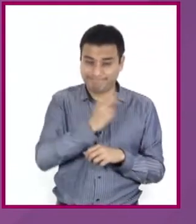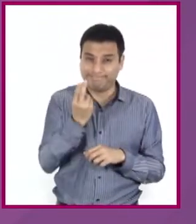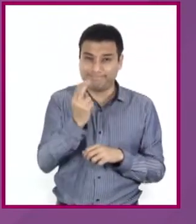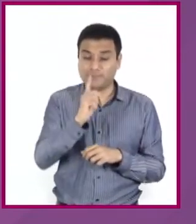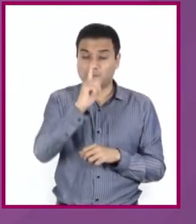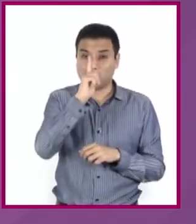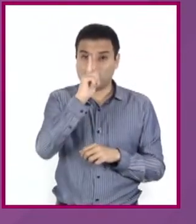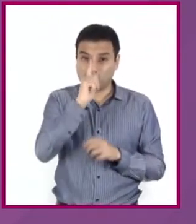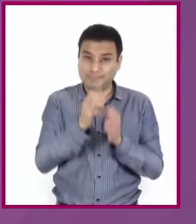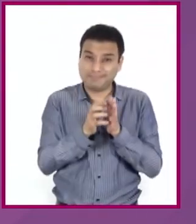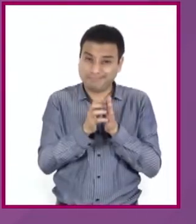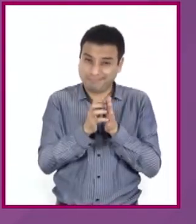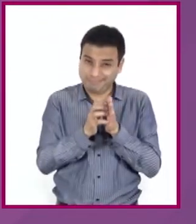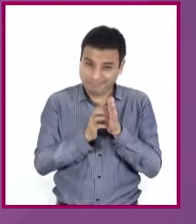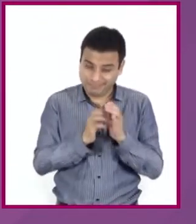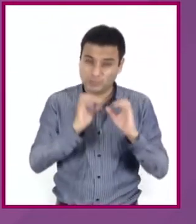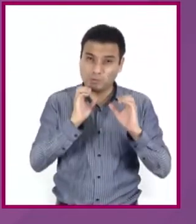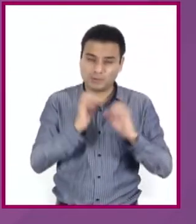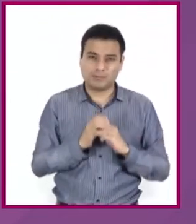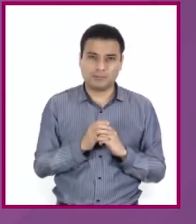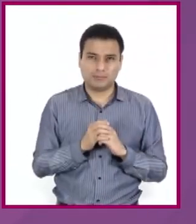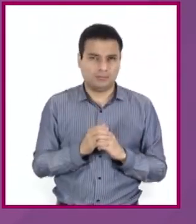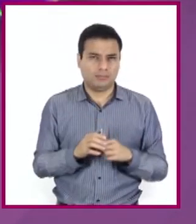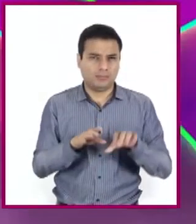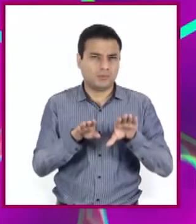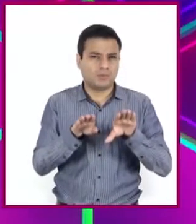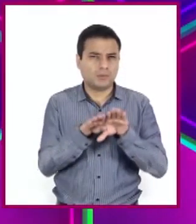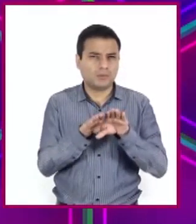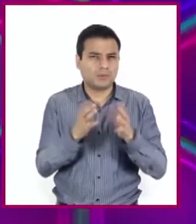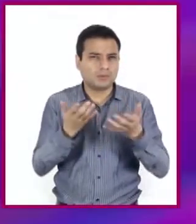energía eléctrica. ¿Cómo podemos hacerlo?